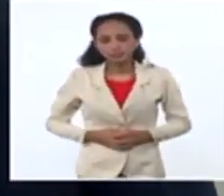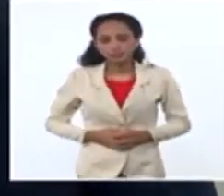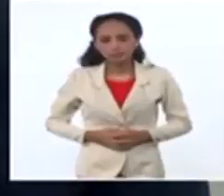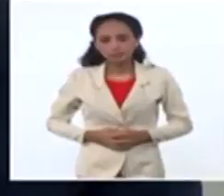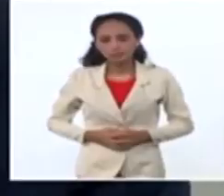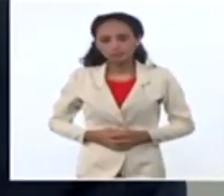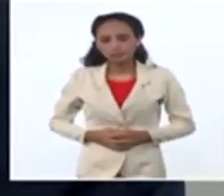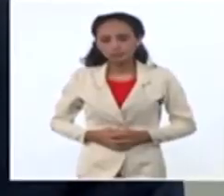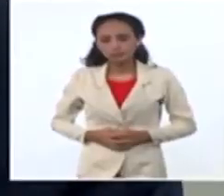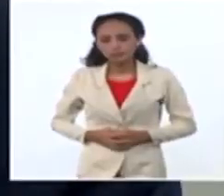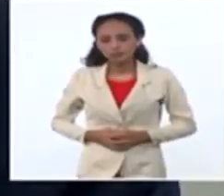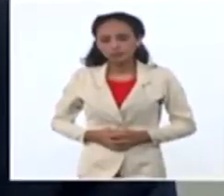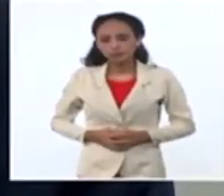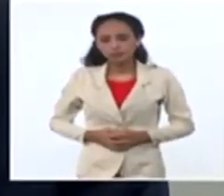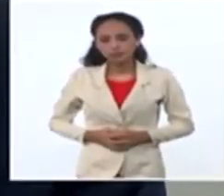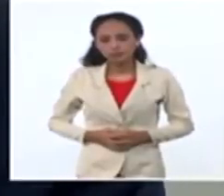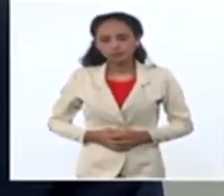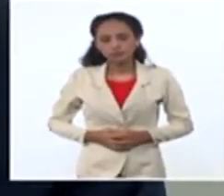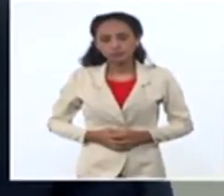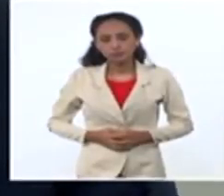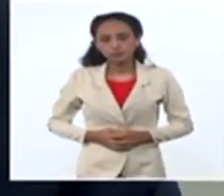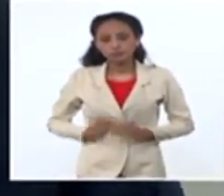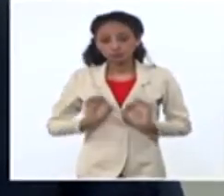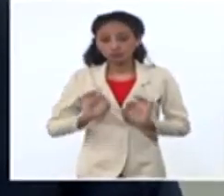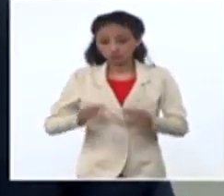el gobierno de Cuba,